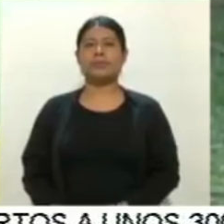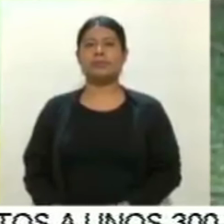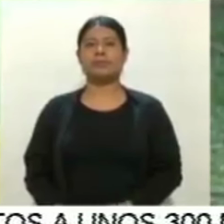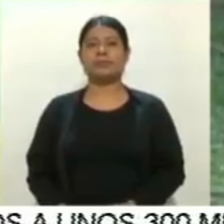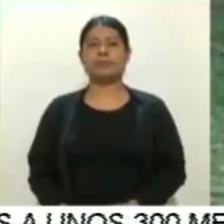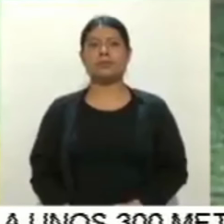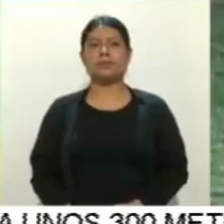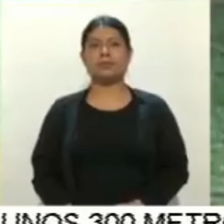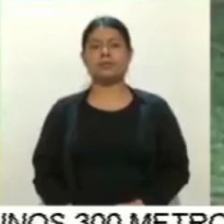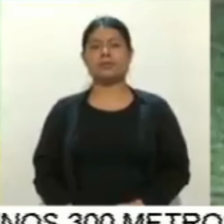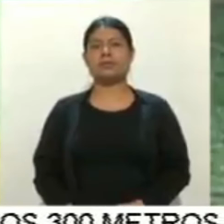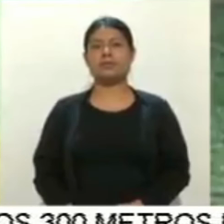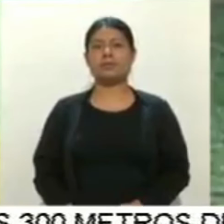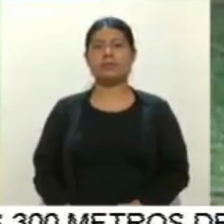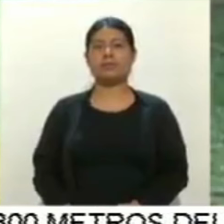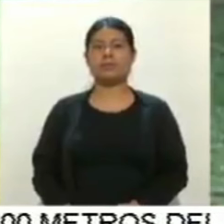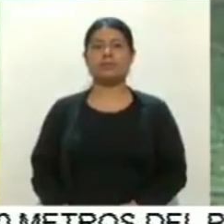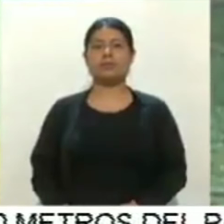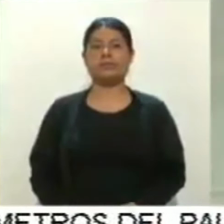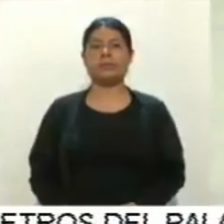La